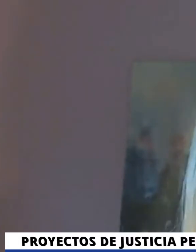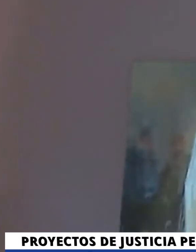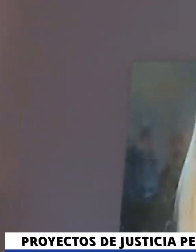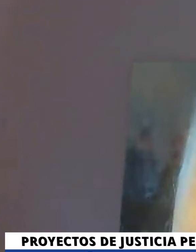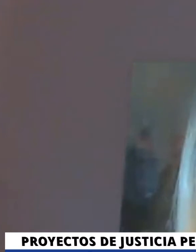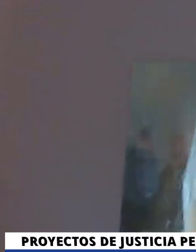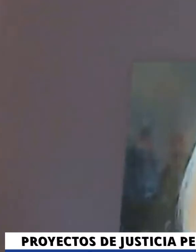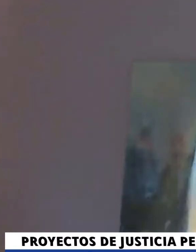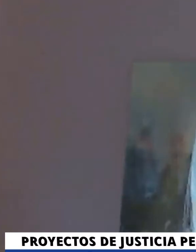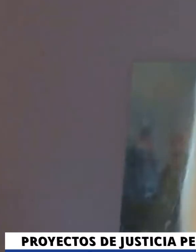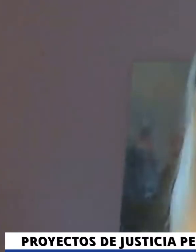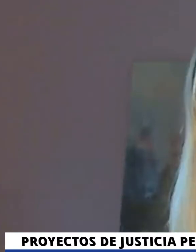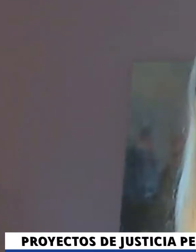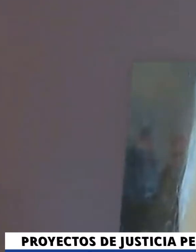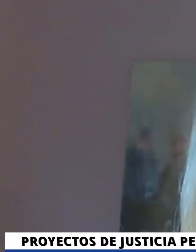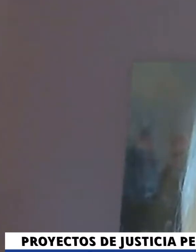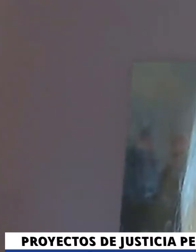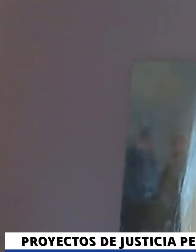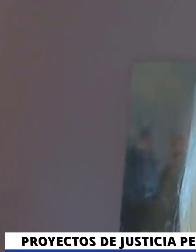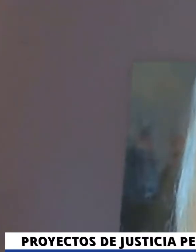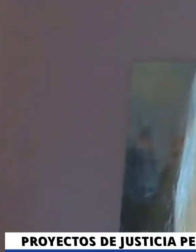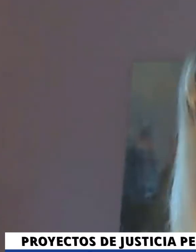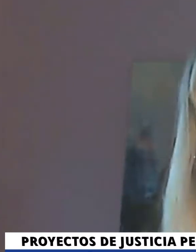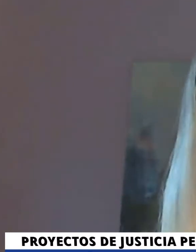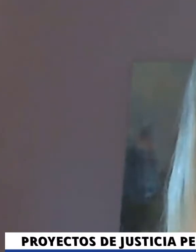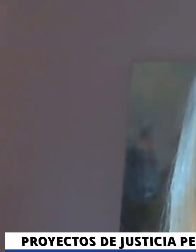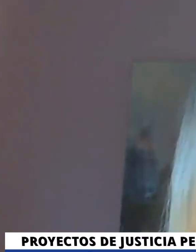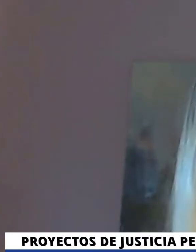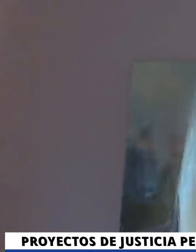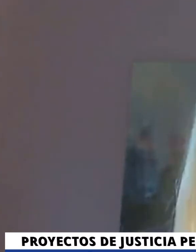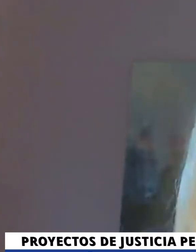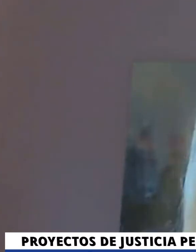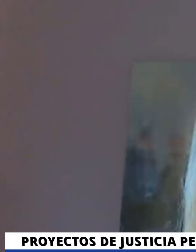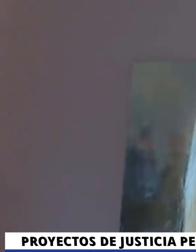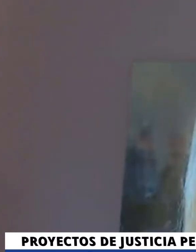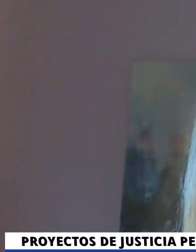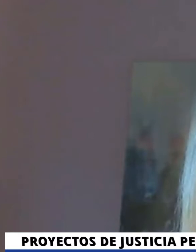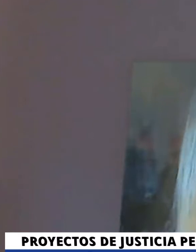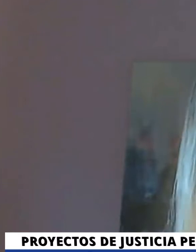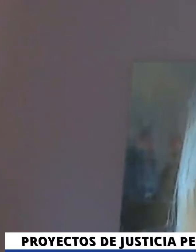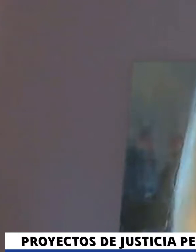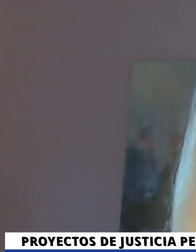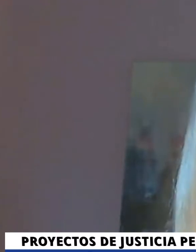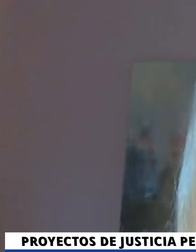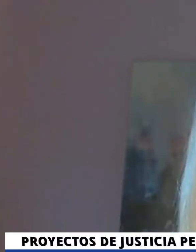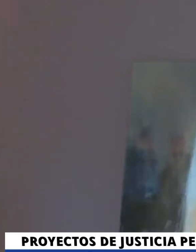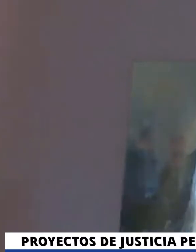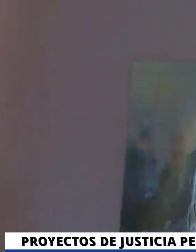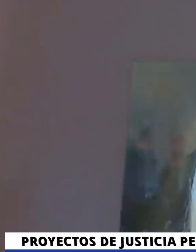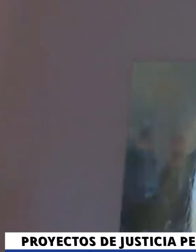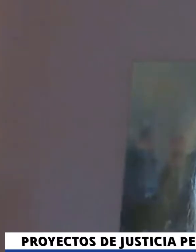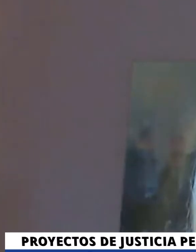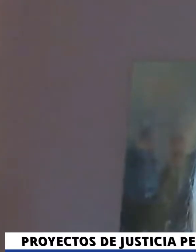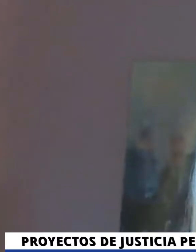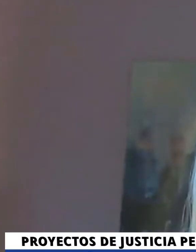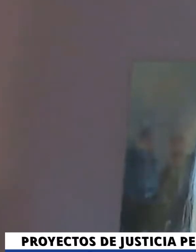abrir miles de oficinas de la mujer, pero si no articula bien con esa fiscalía o con decisiones que tiene la